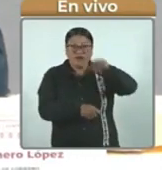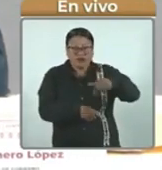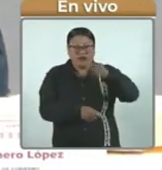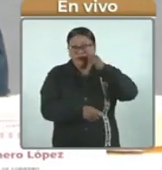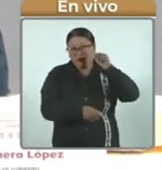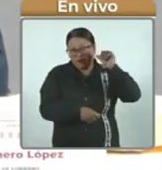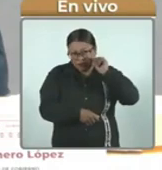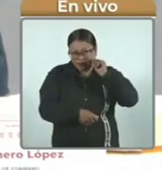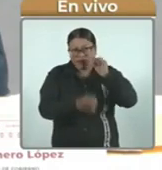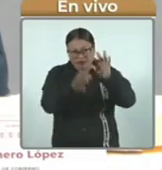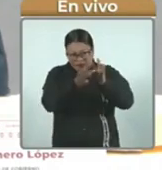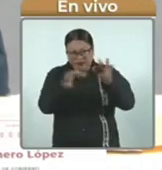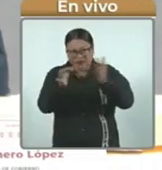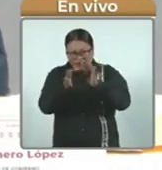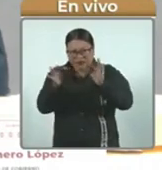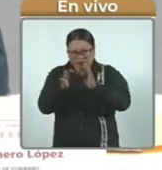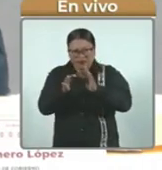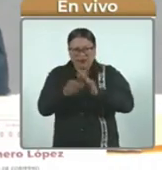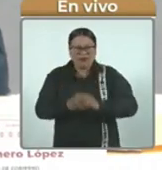ayer, nos comentaba